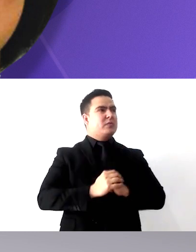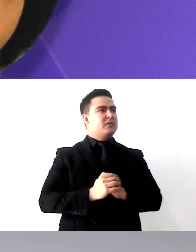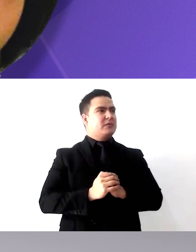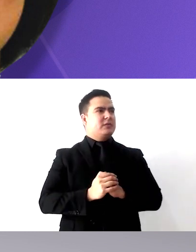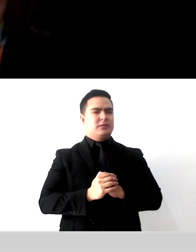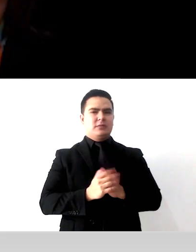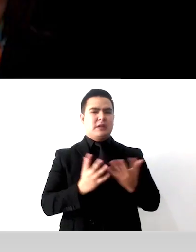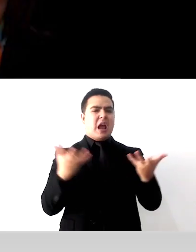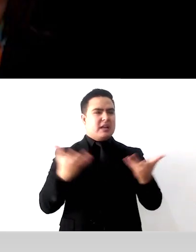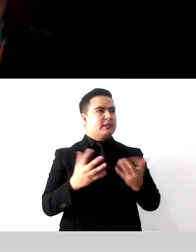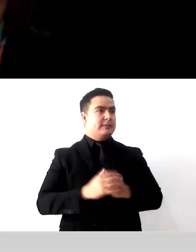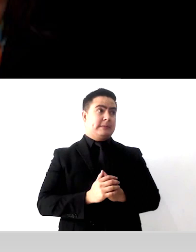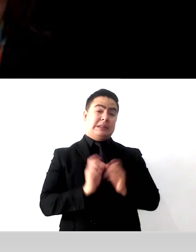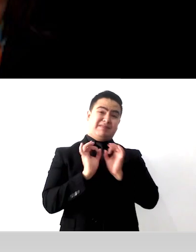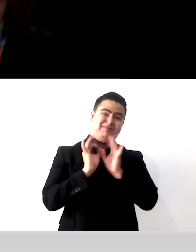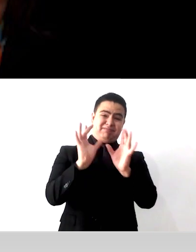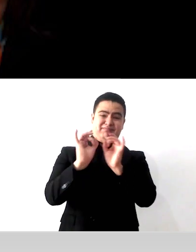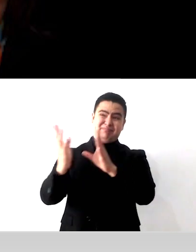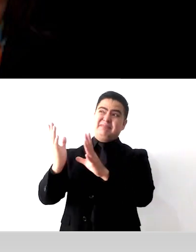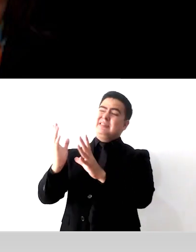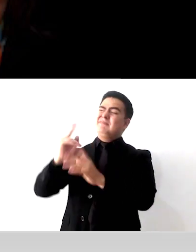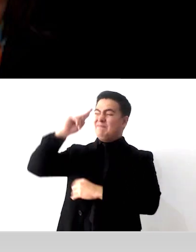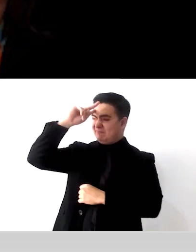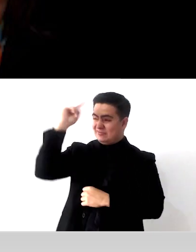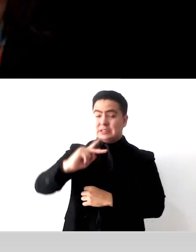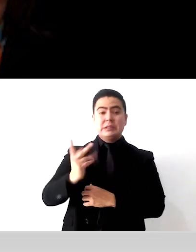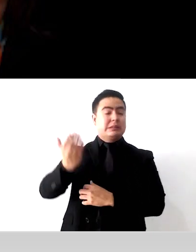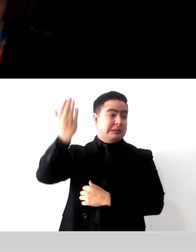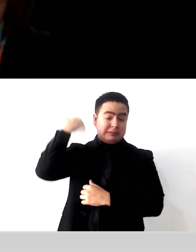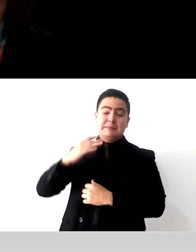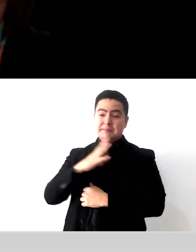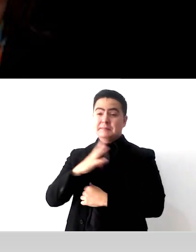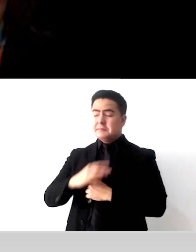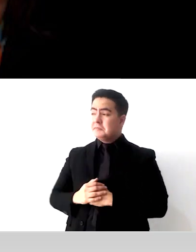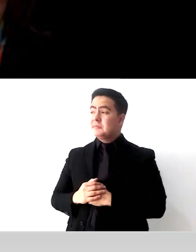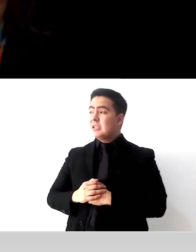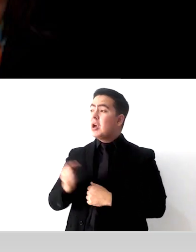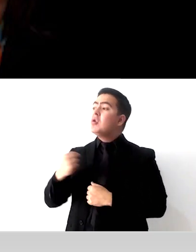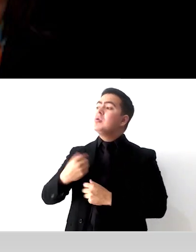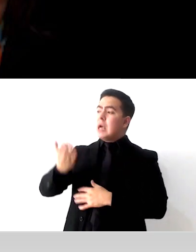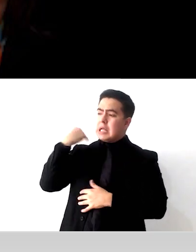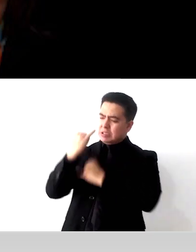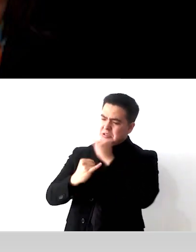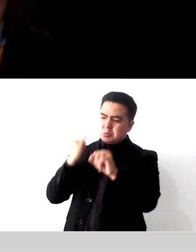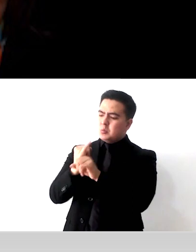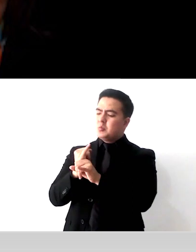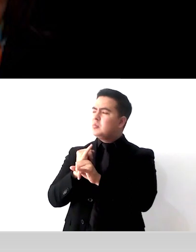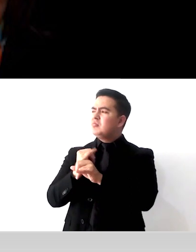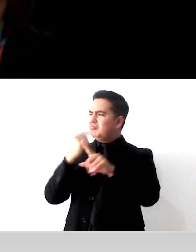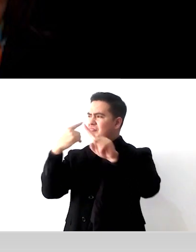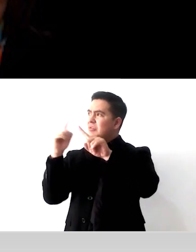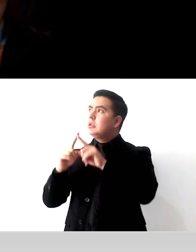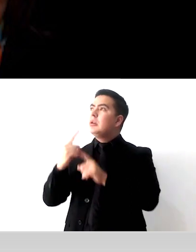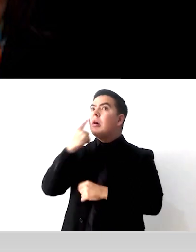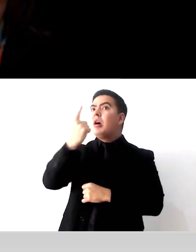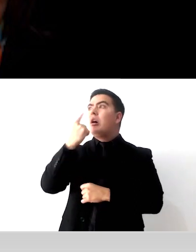casos espantosos, trampas? los más recientes, que de verdad yo he estado en terrenos internacionales, académicos y de